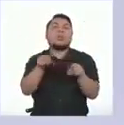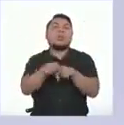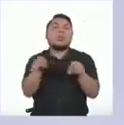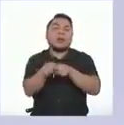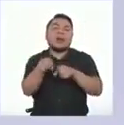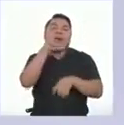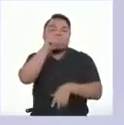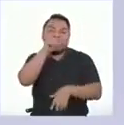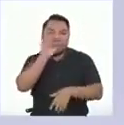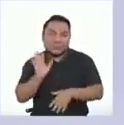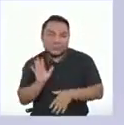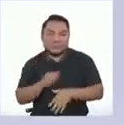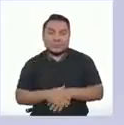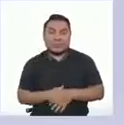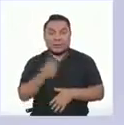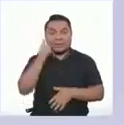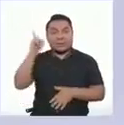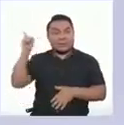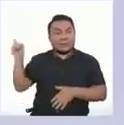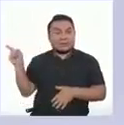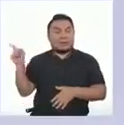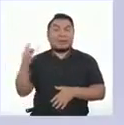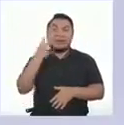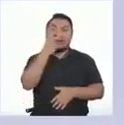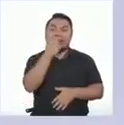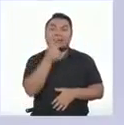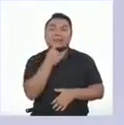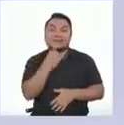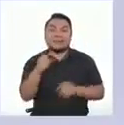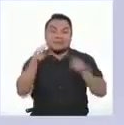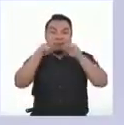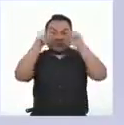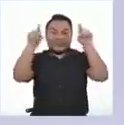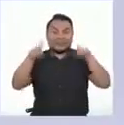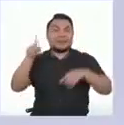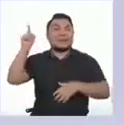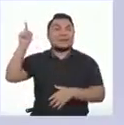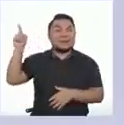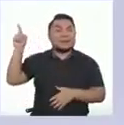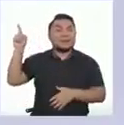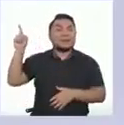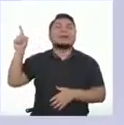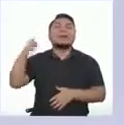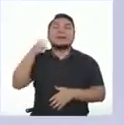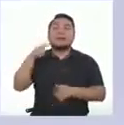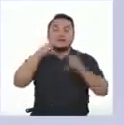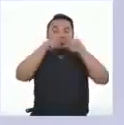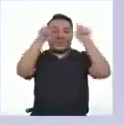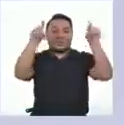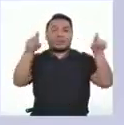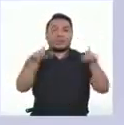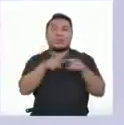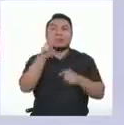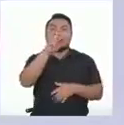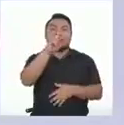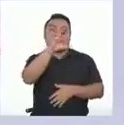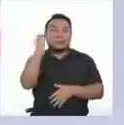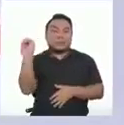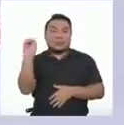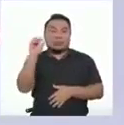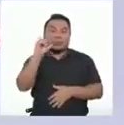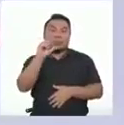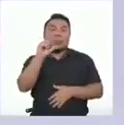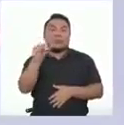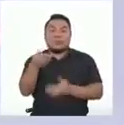Mira bien, ahora podemos decir que el cuadrado representa los 200 gramos de pollo.